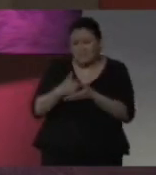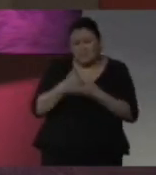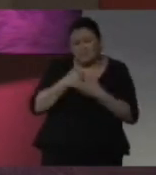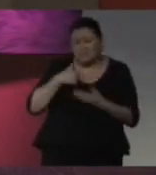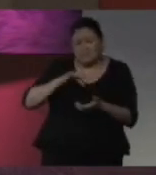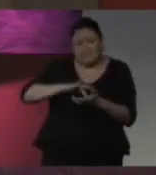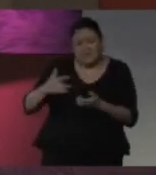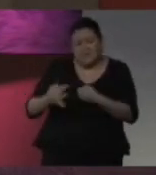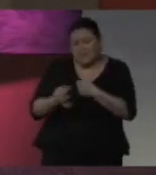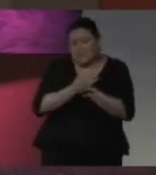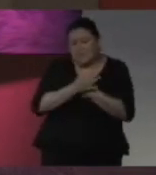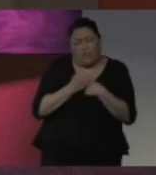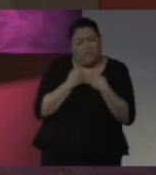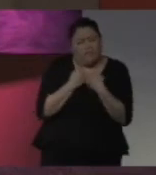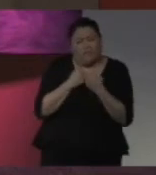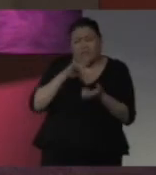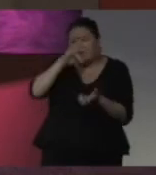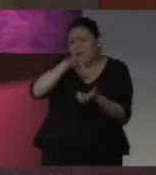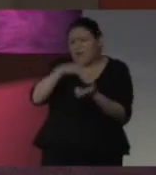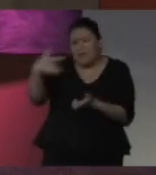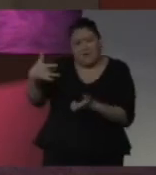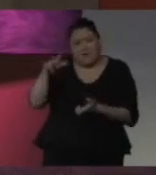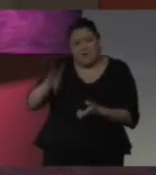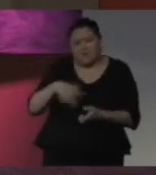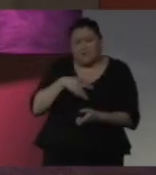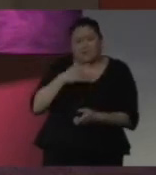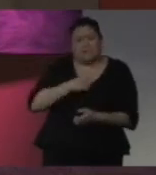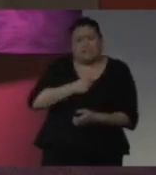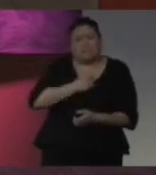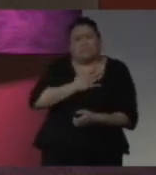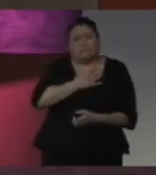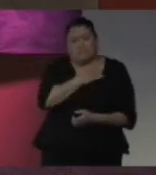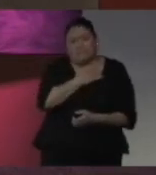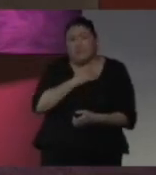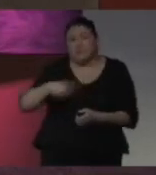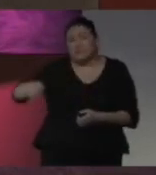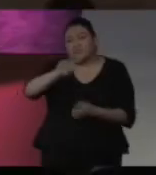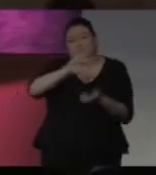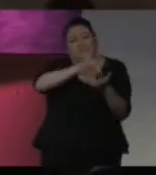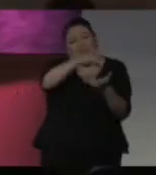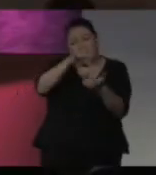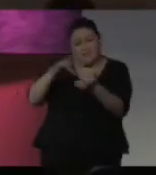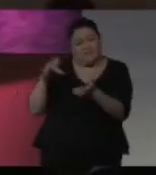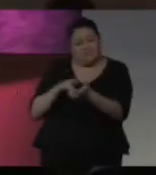de este proyecto y por haberle dado la fuerza que tiene. Muchísimas gracias y gracias a todos ustedes.